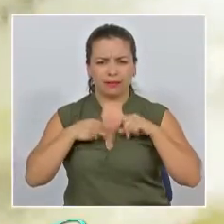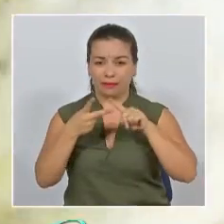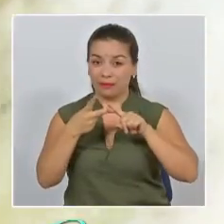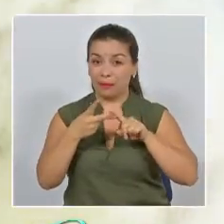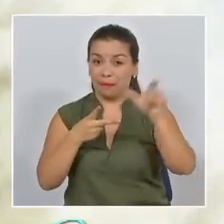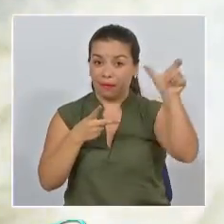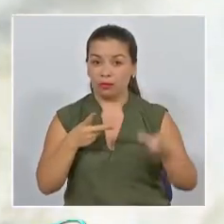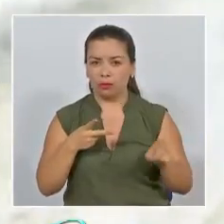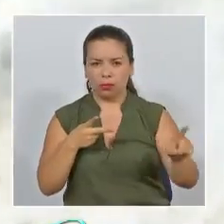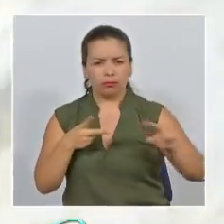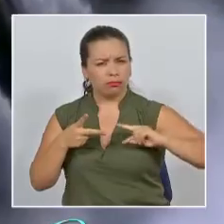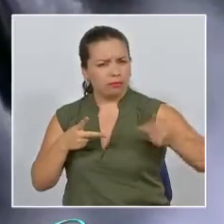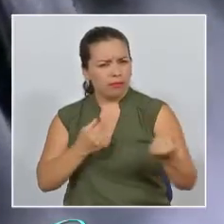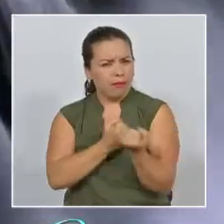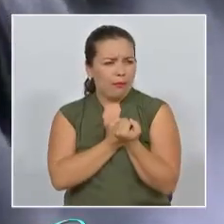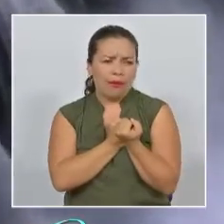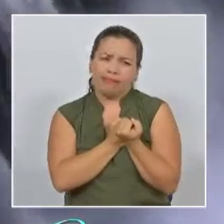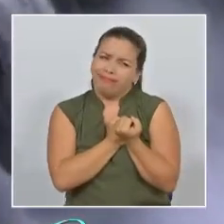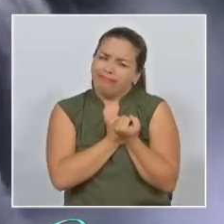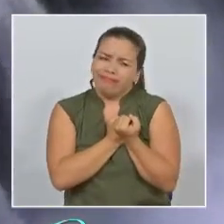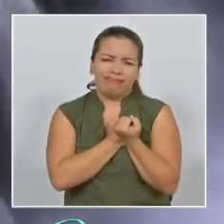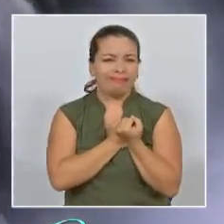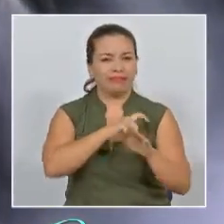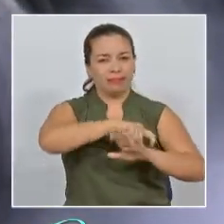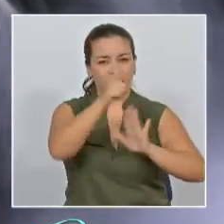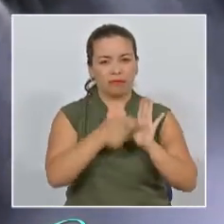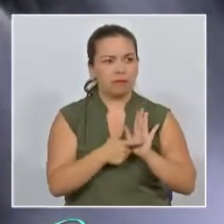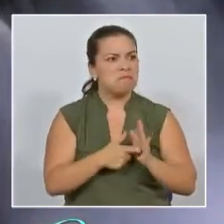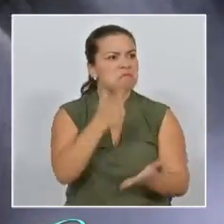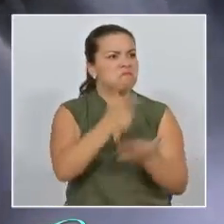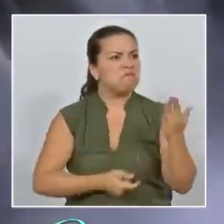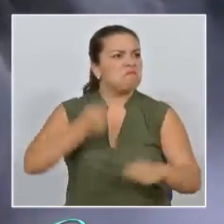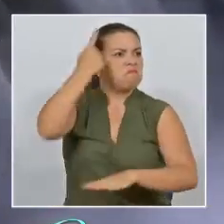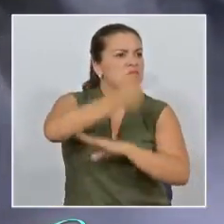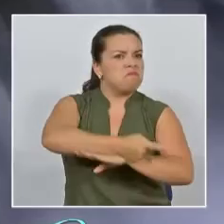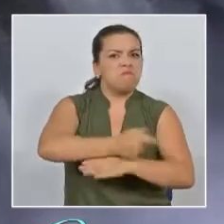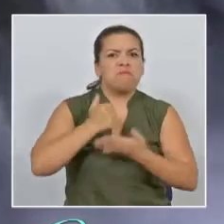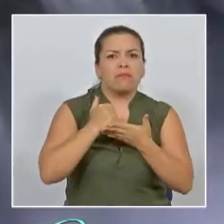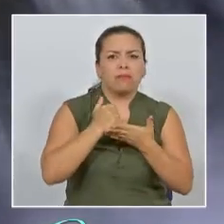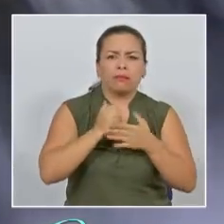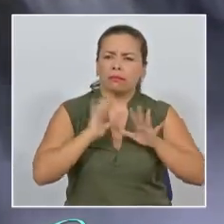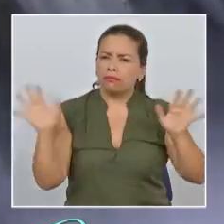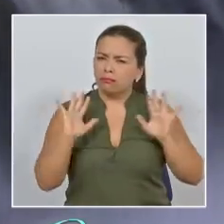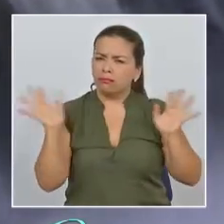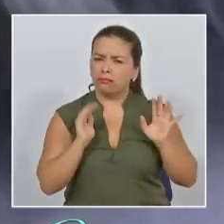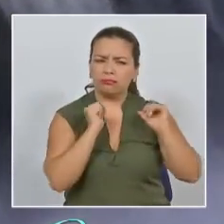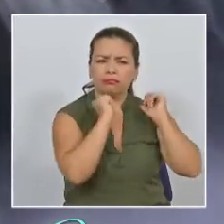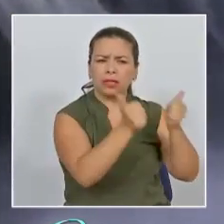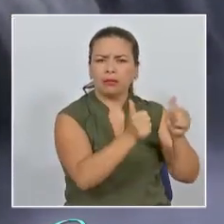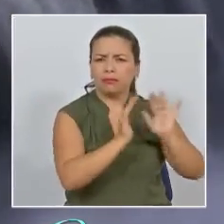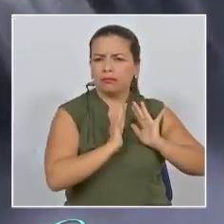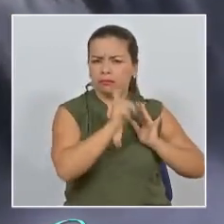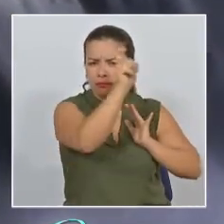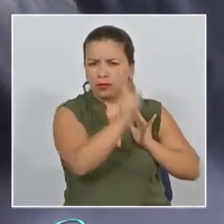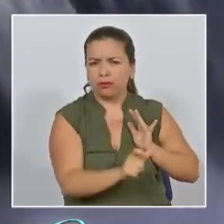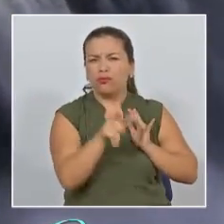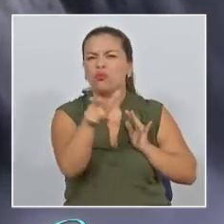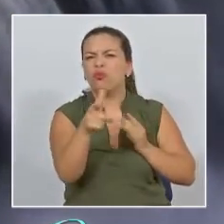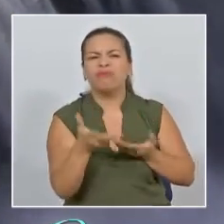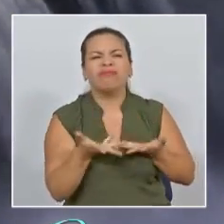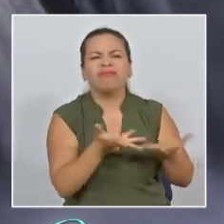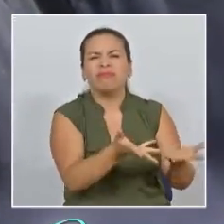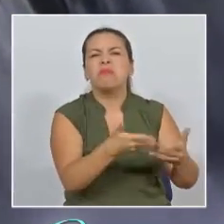reservas. Tú no debes arreglar a esa persona, cambiarla, controlarla, ni ayudarla. Tú quieres para la persona que